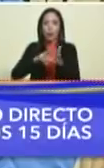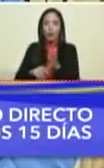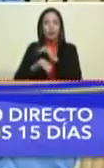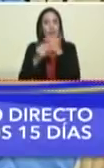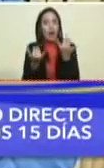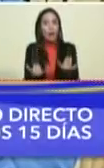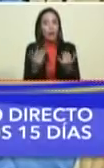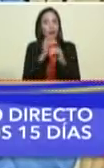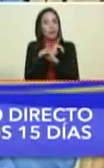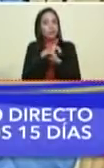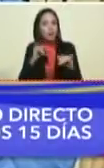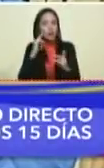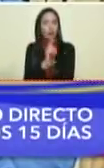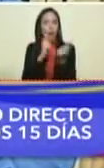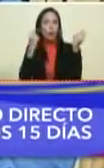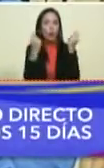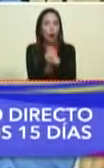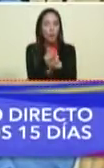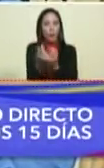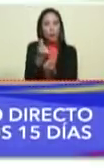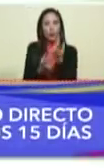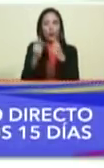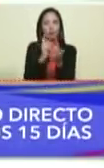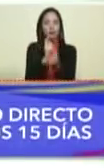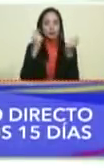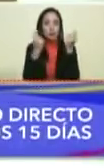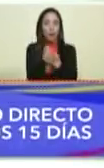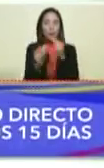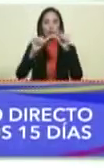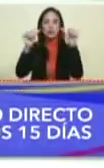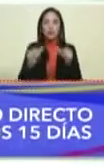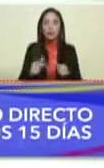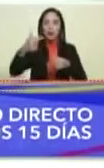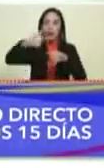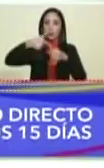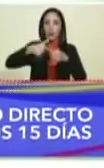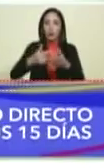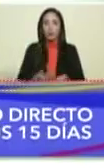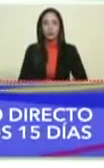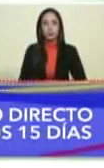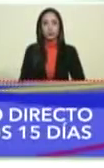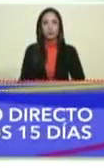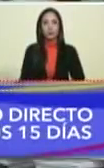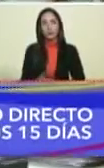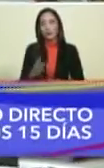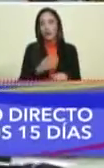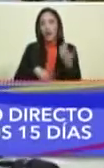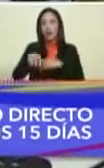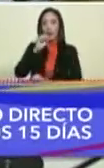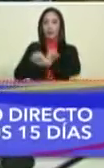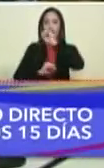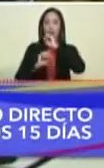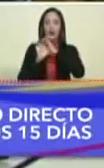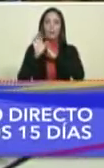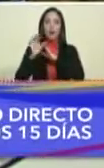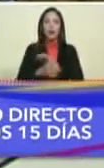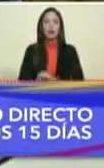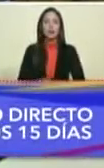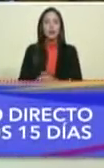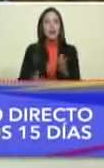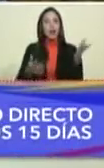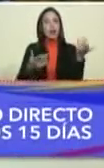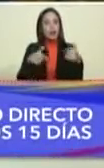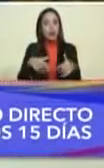hora del cambio del sistema y la protección de Venezuela soberana, de la Venezuela que